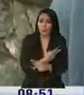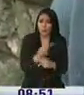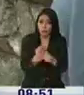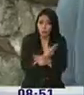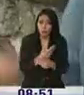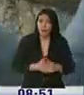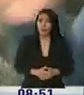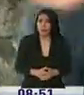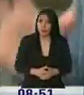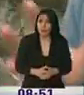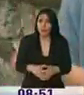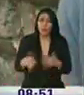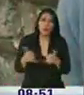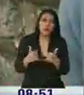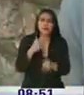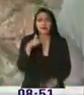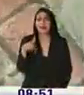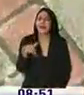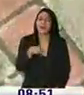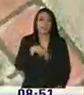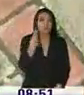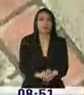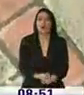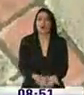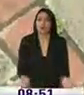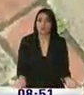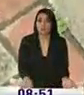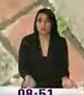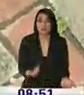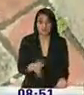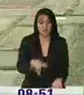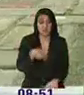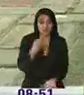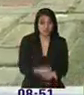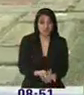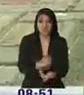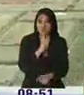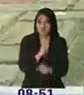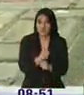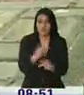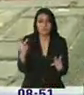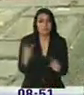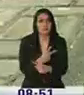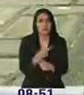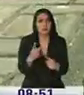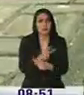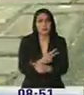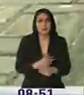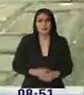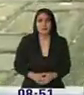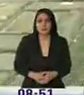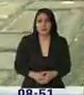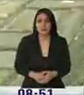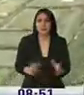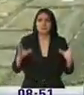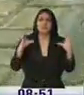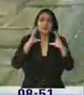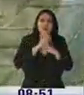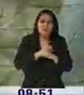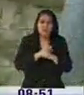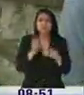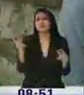están jugando y se han escapado a caer entonces un peligro terrible en la noche peor